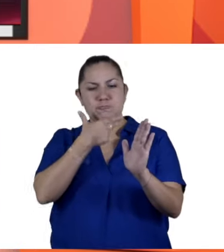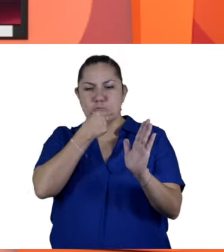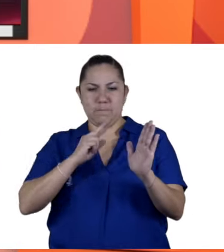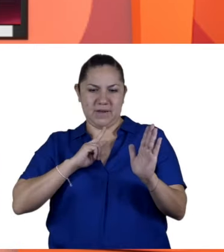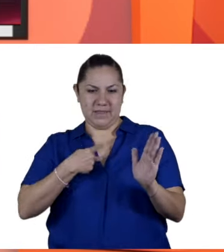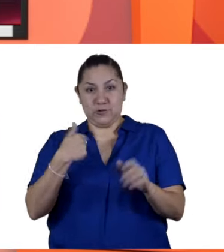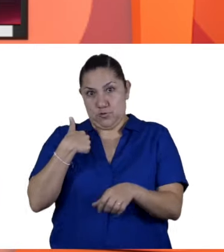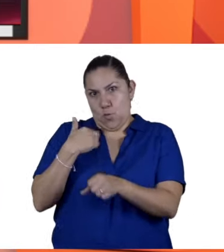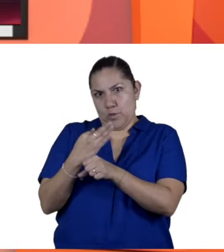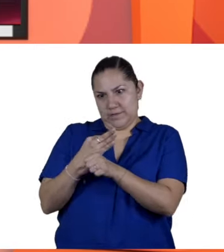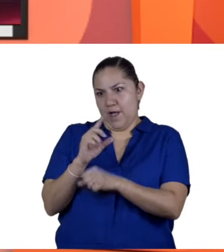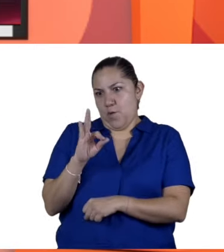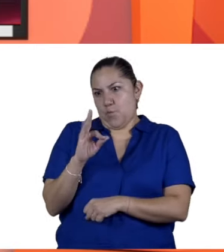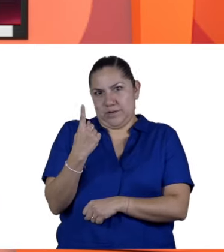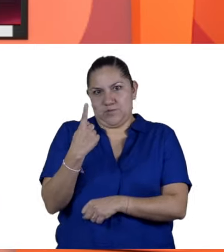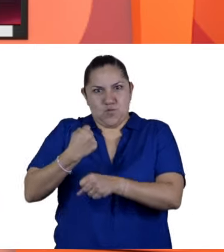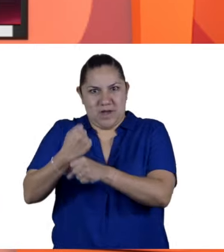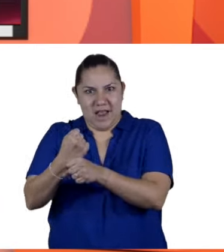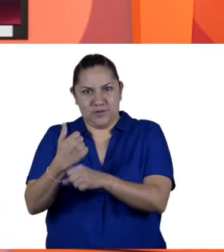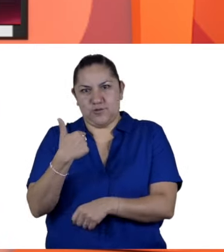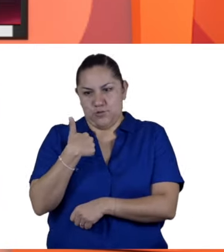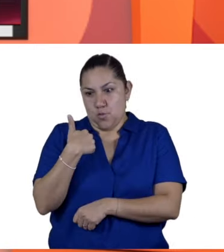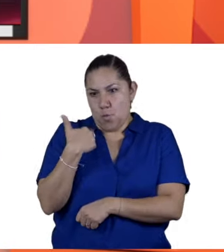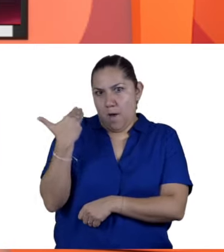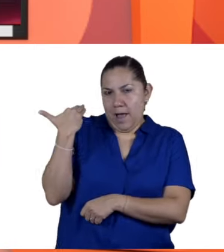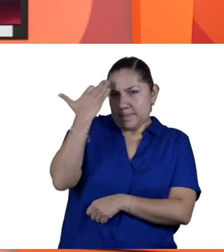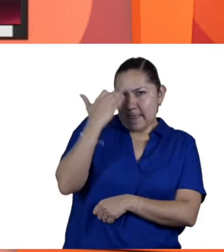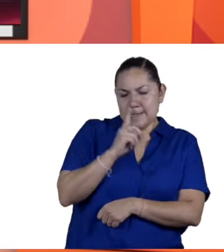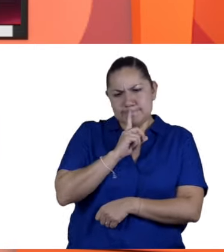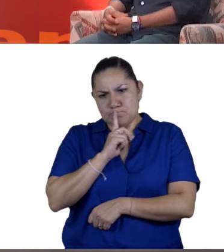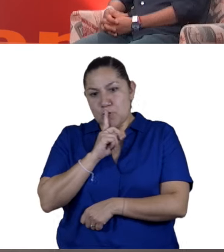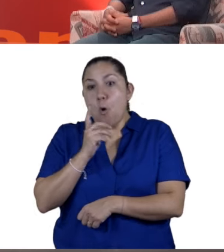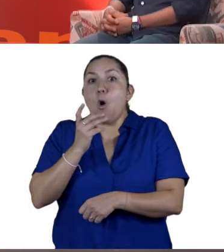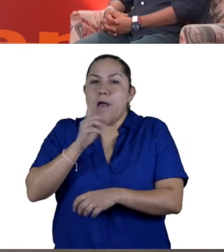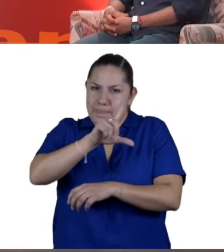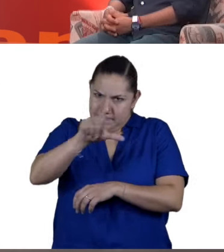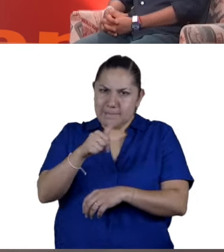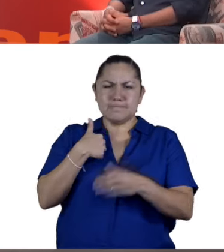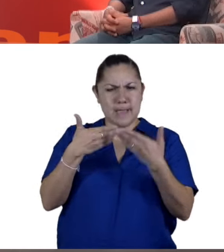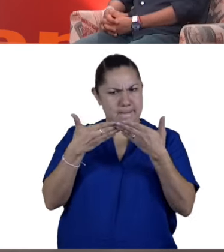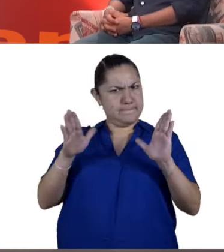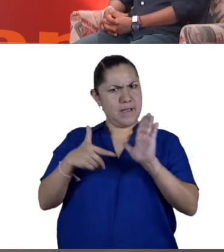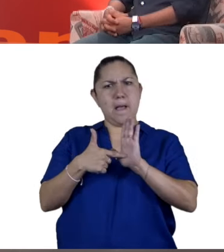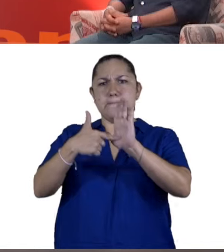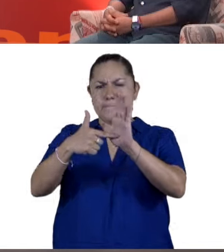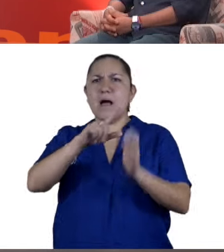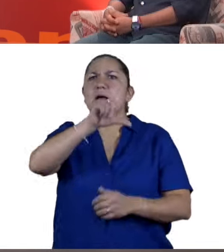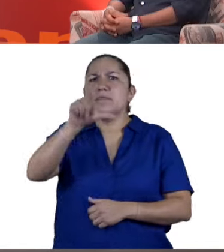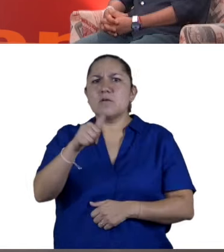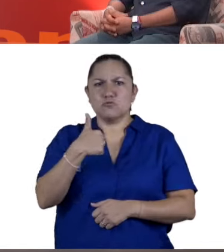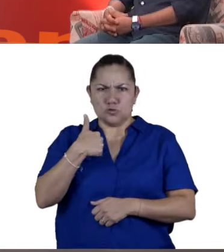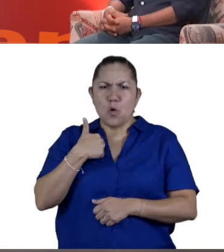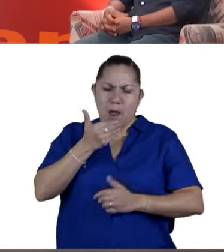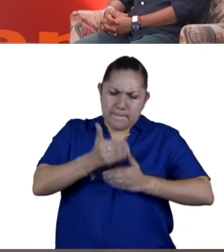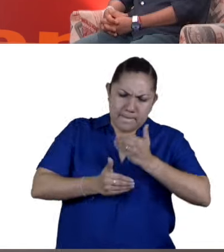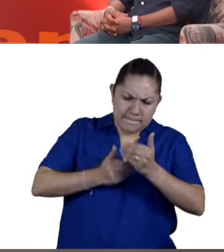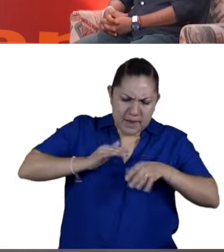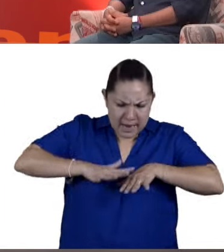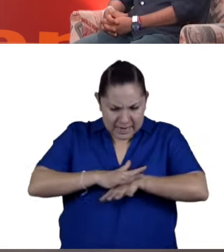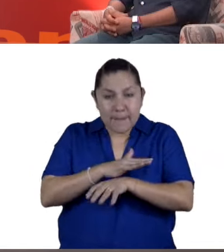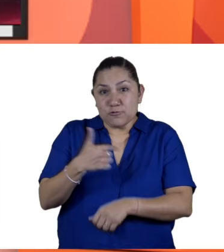Entonces, llevo dos años en transición y demás. Llegué a un punto en el que por fin dije, creo que no soy